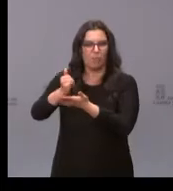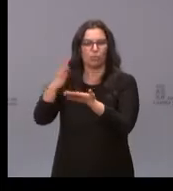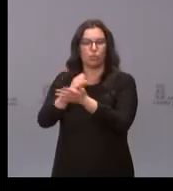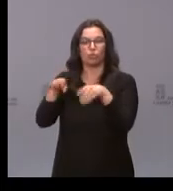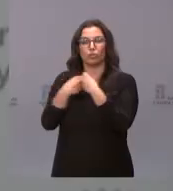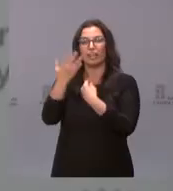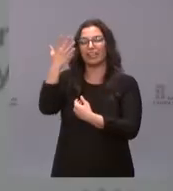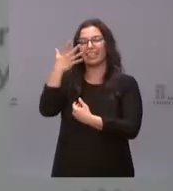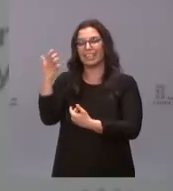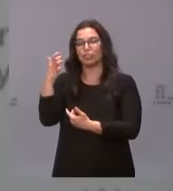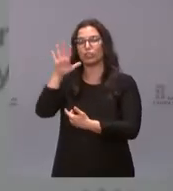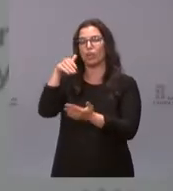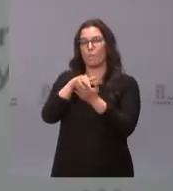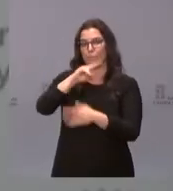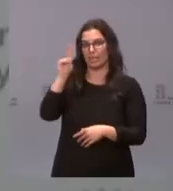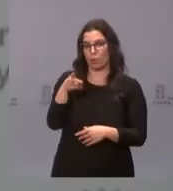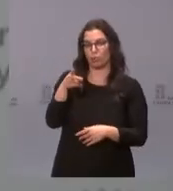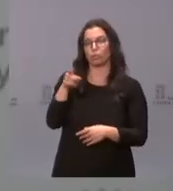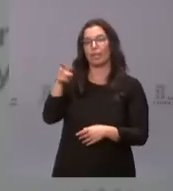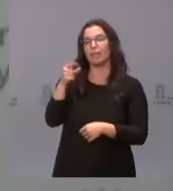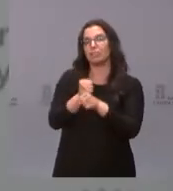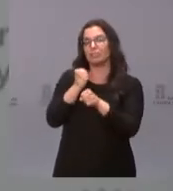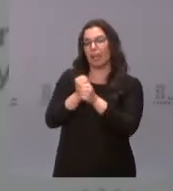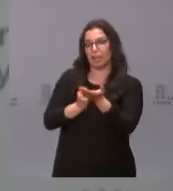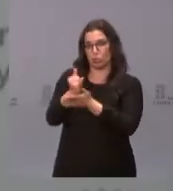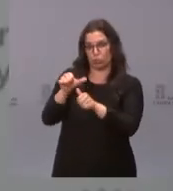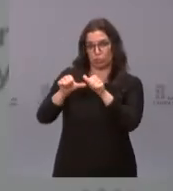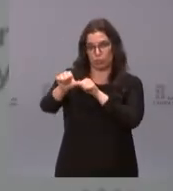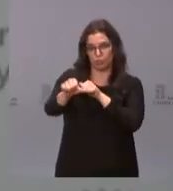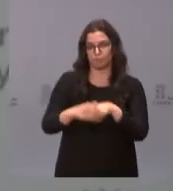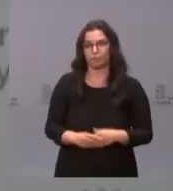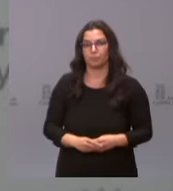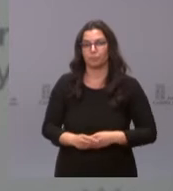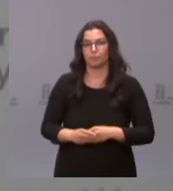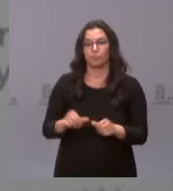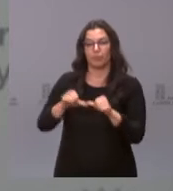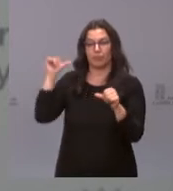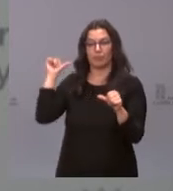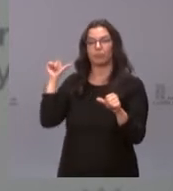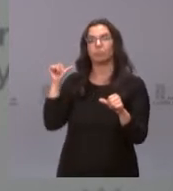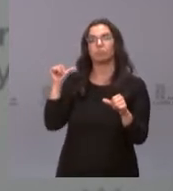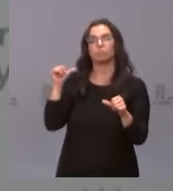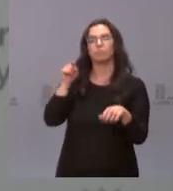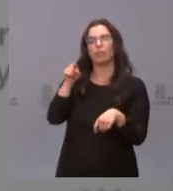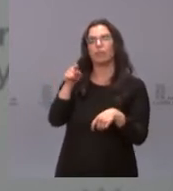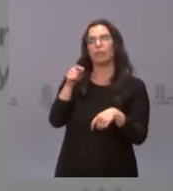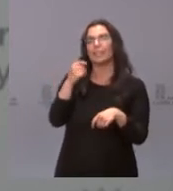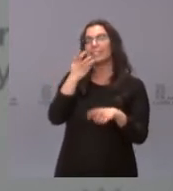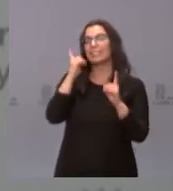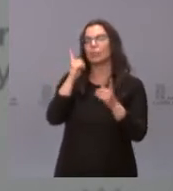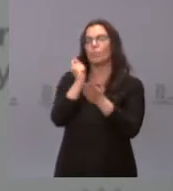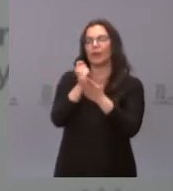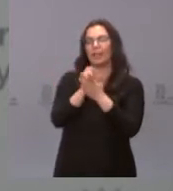euros como como agricultor que va a desarrollar su actividad hasta ahora estaría pagando 13 mil